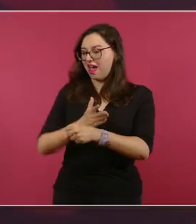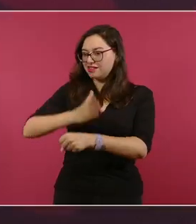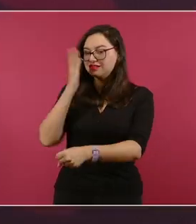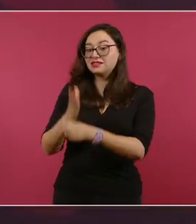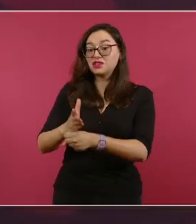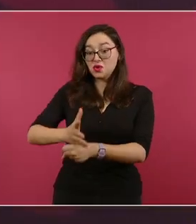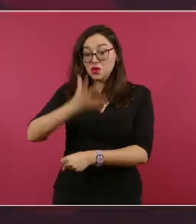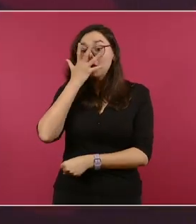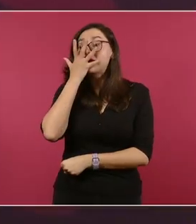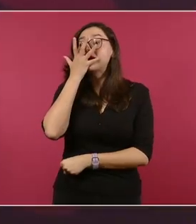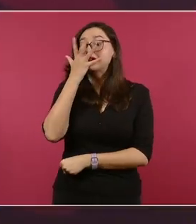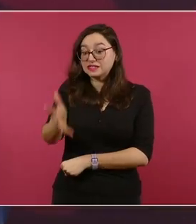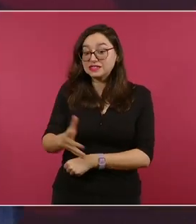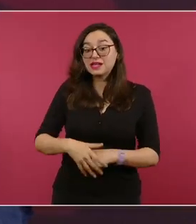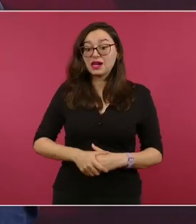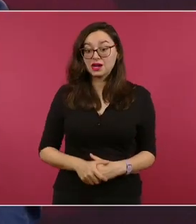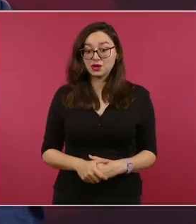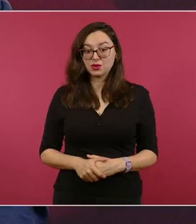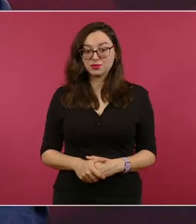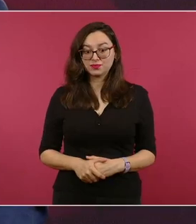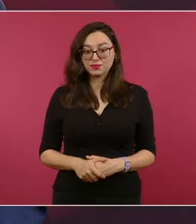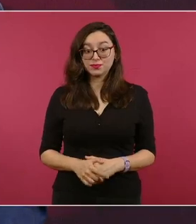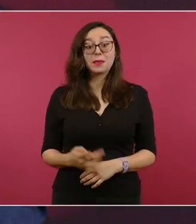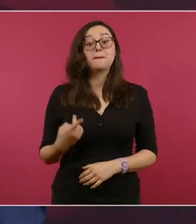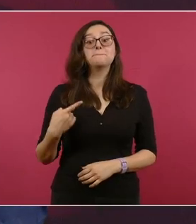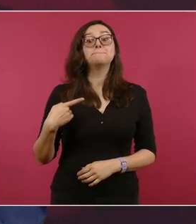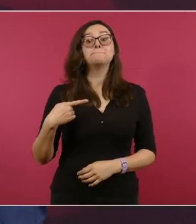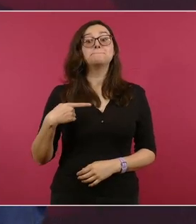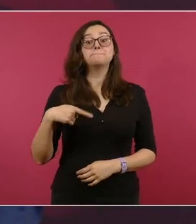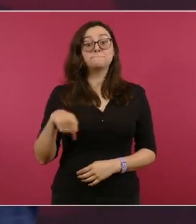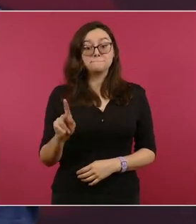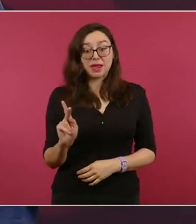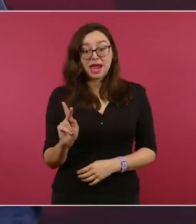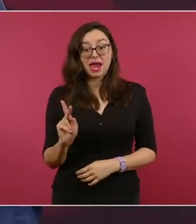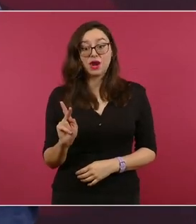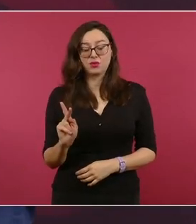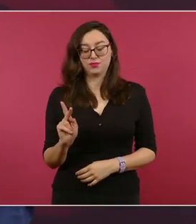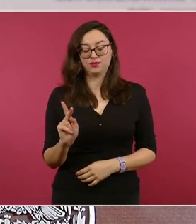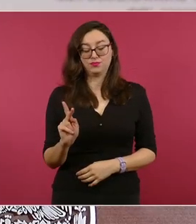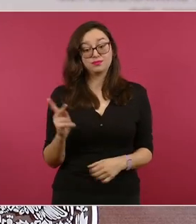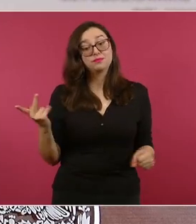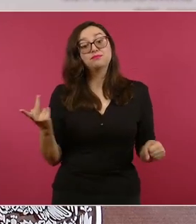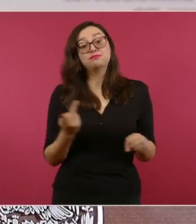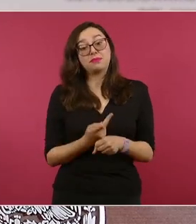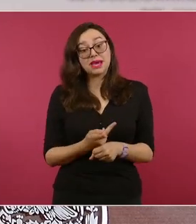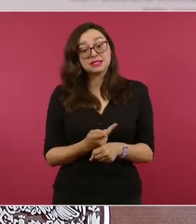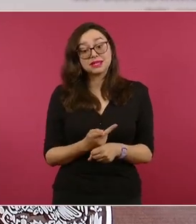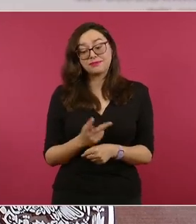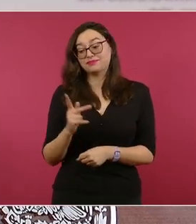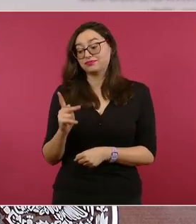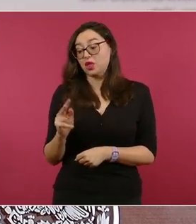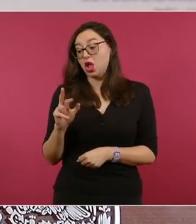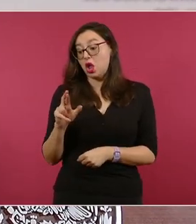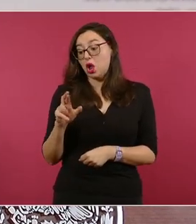Pero como tú dices, sin embargo, proceso